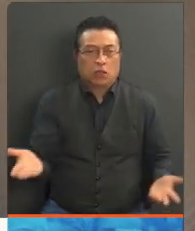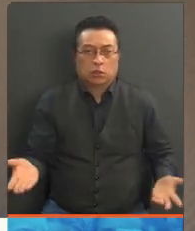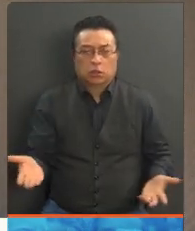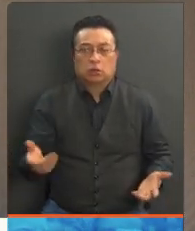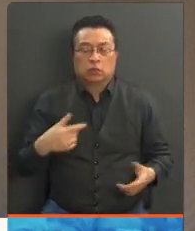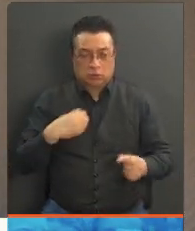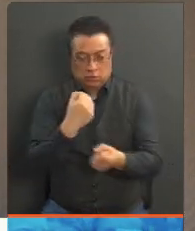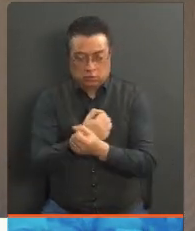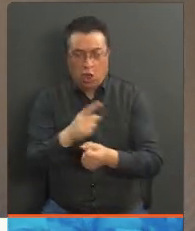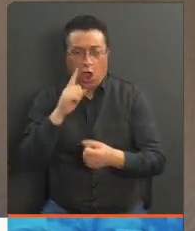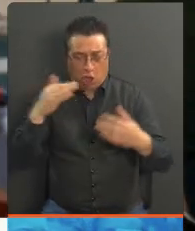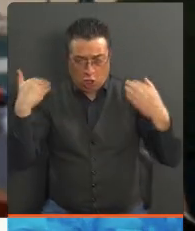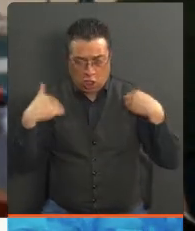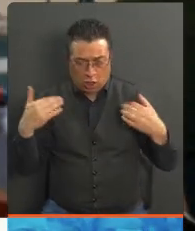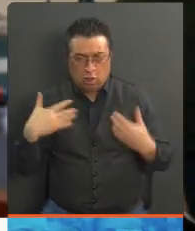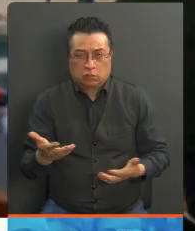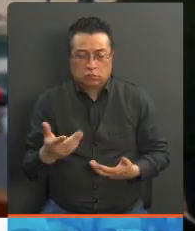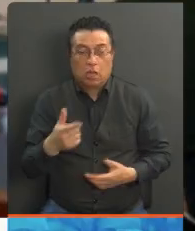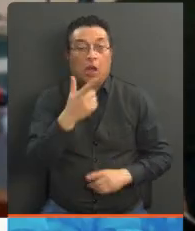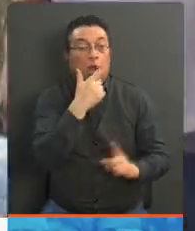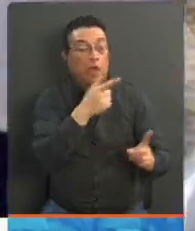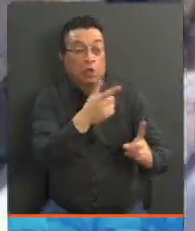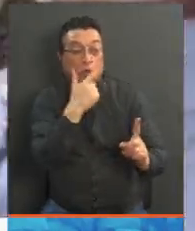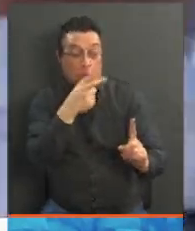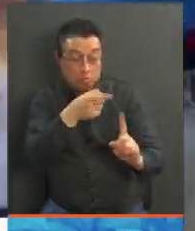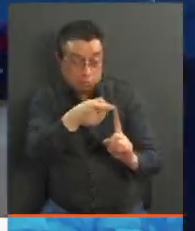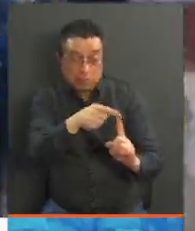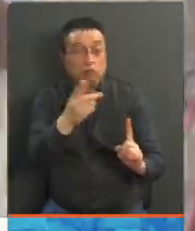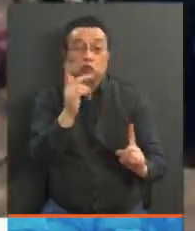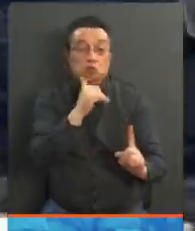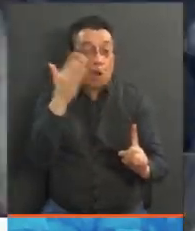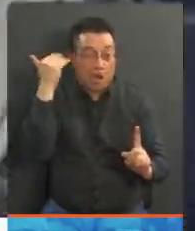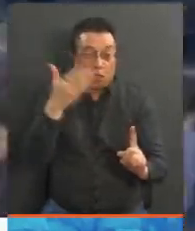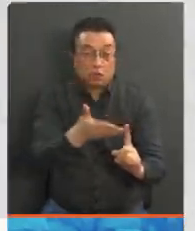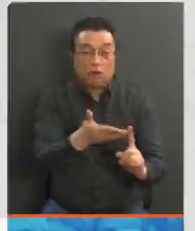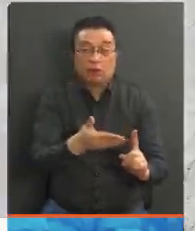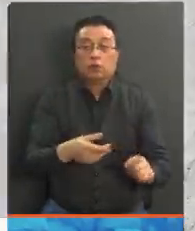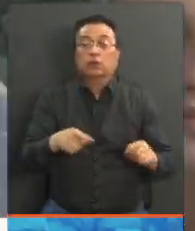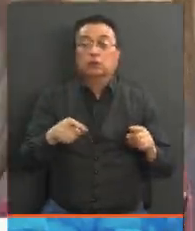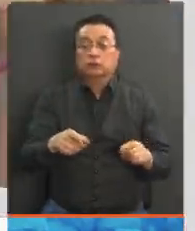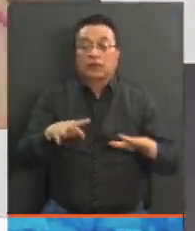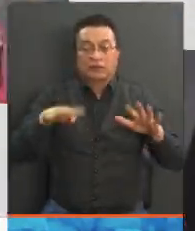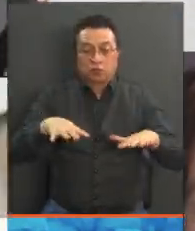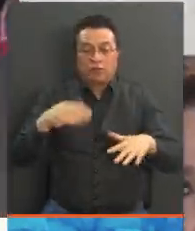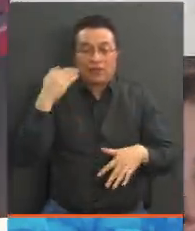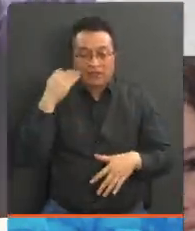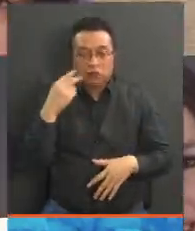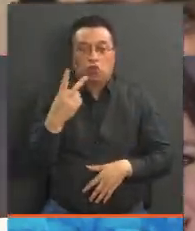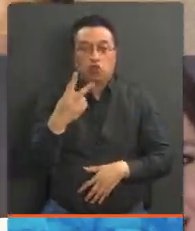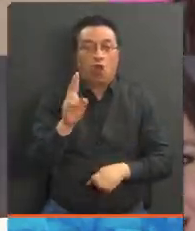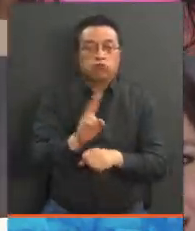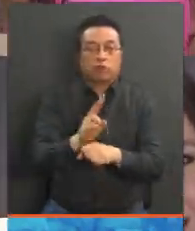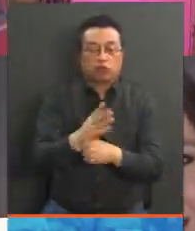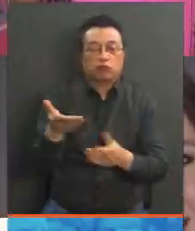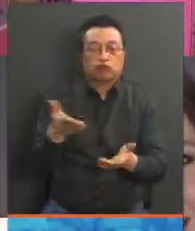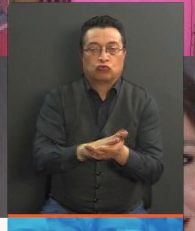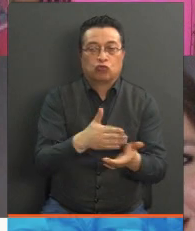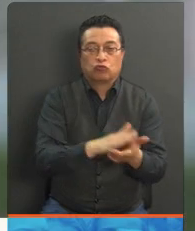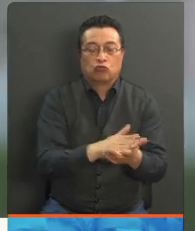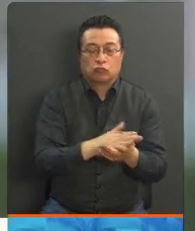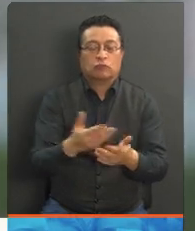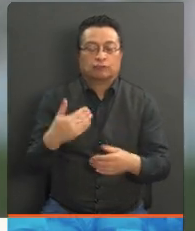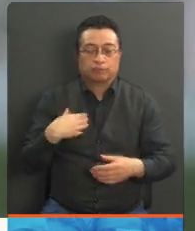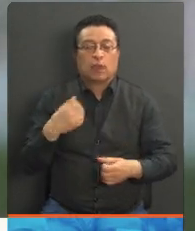tenían entrenamiento, el sospechoso no. 19 niños y 2 profesoras fueron asesinados antes que los